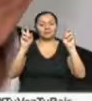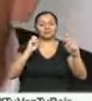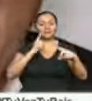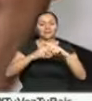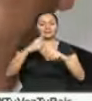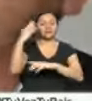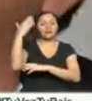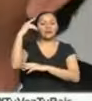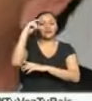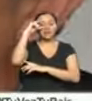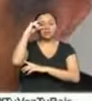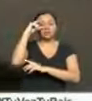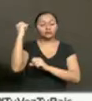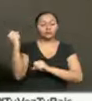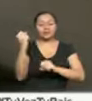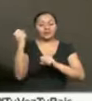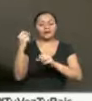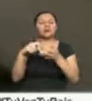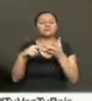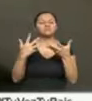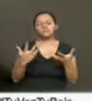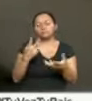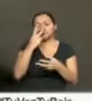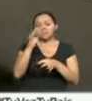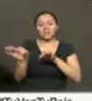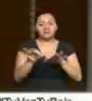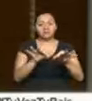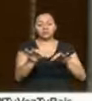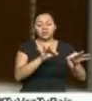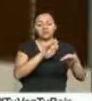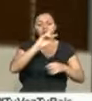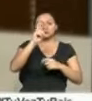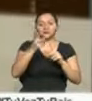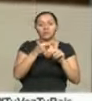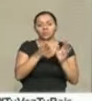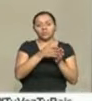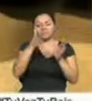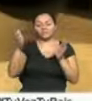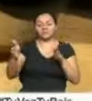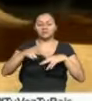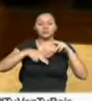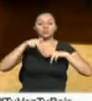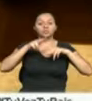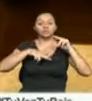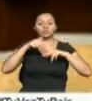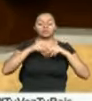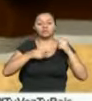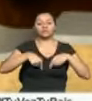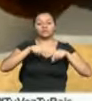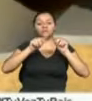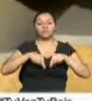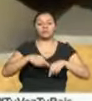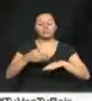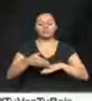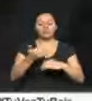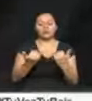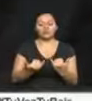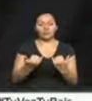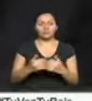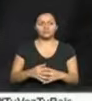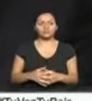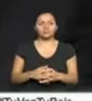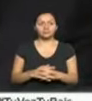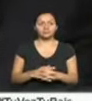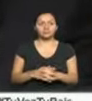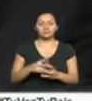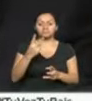exalcalde de la capital, Augusto Barrera, explicó que la segunda fase de construcción de dicha obra se firmó con la administración actual. El